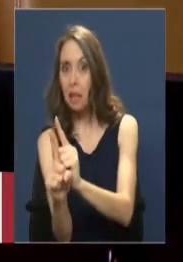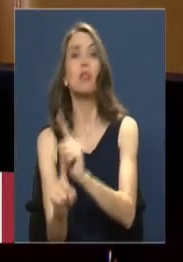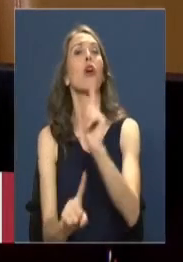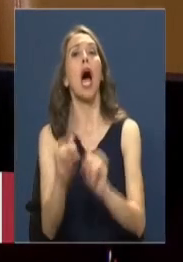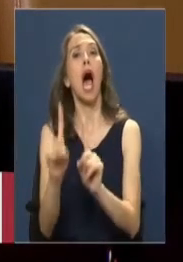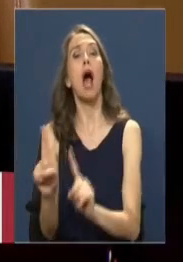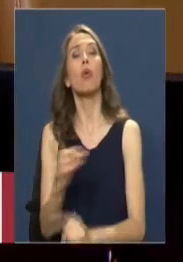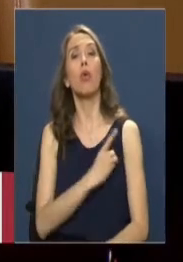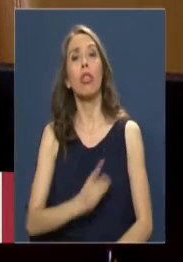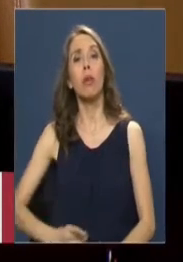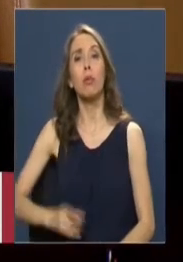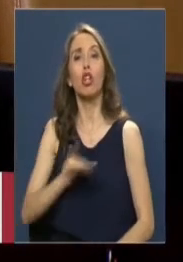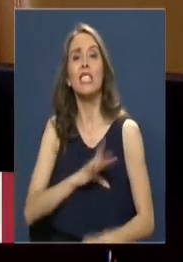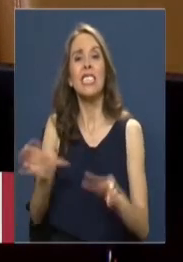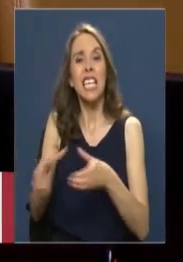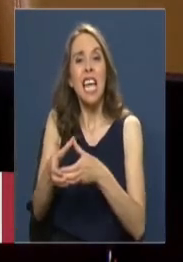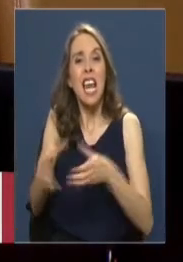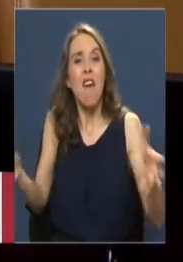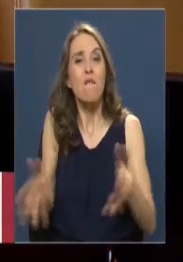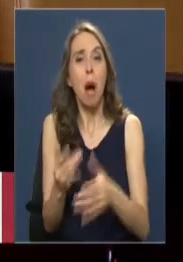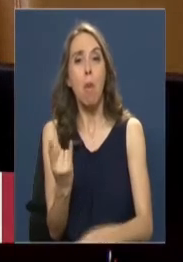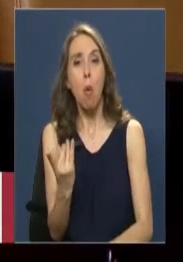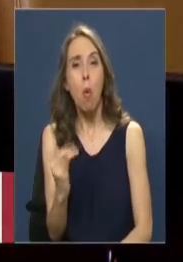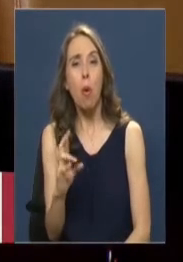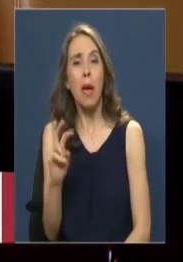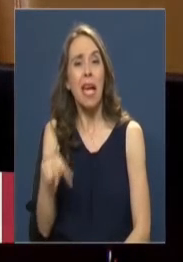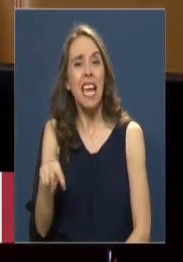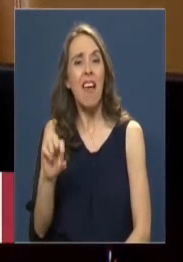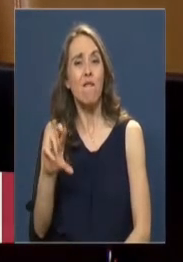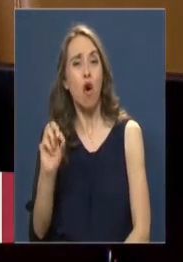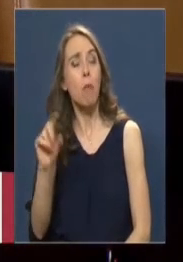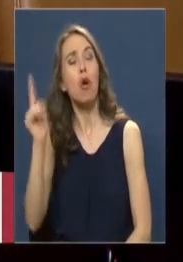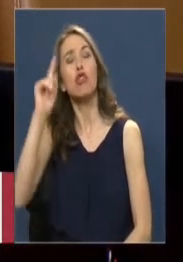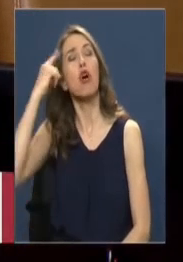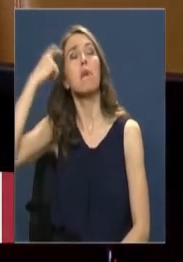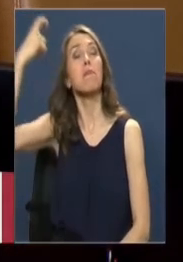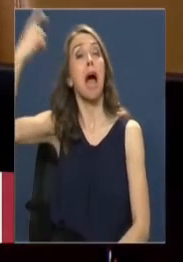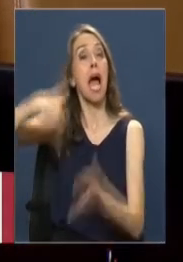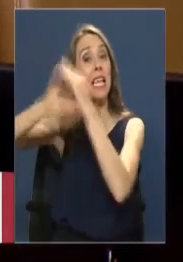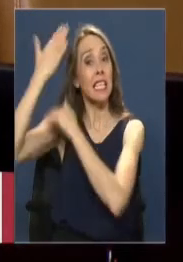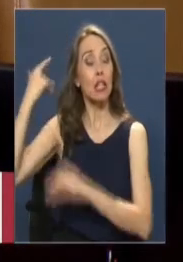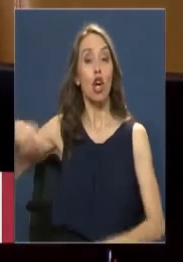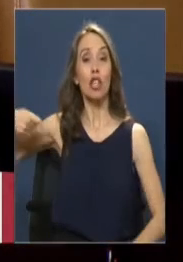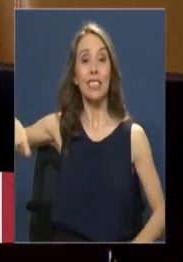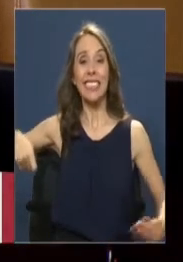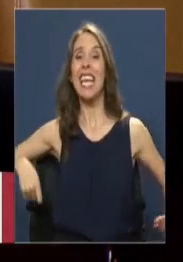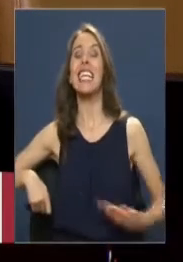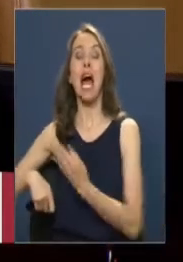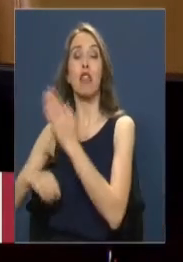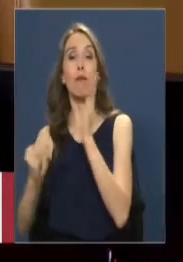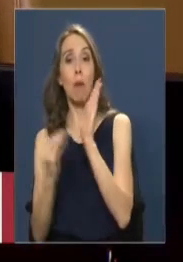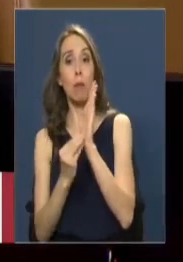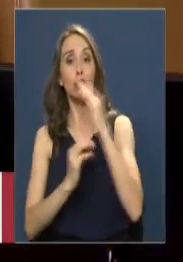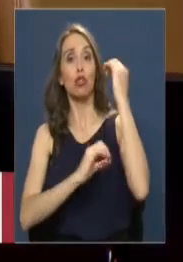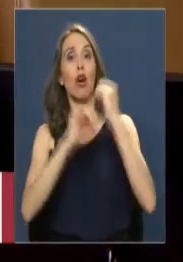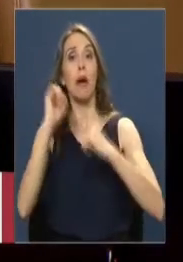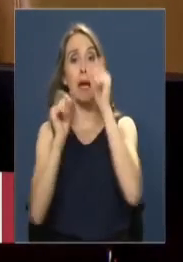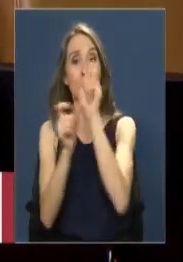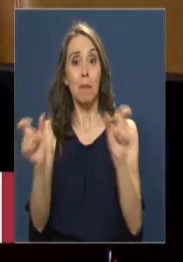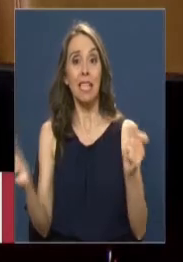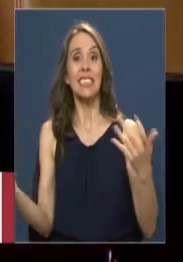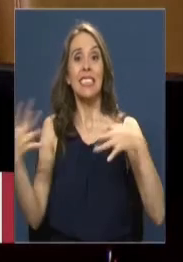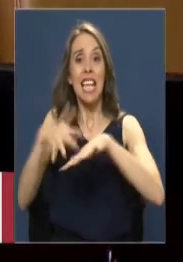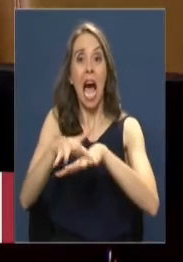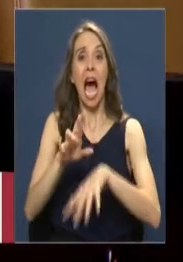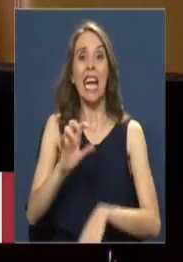Chile Vamos no lo imaginaron ni en la peor de sus pesadillas, es que el Senado retiró la reintegración